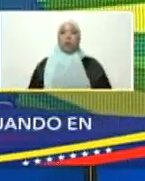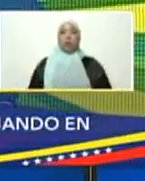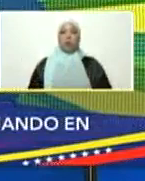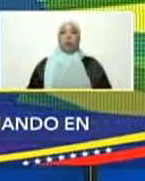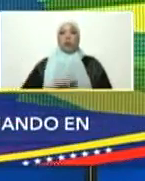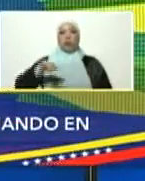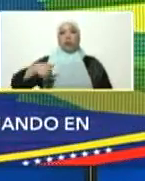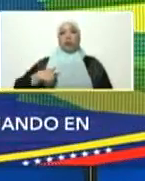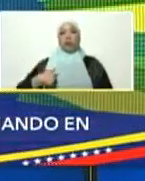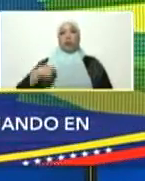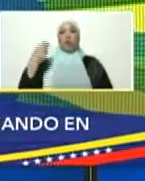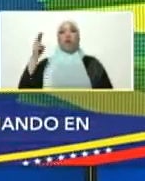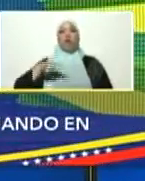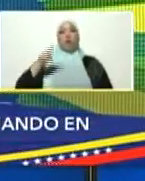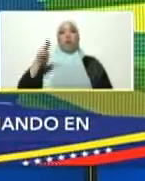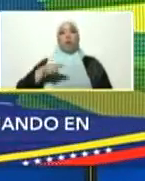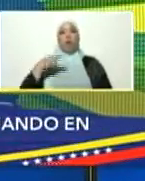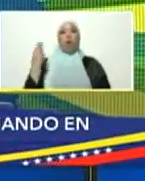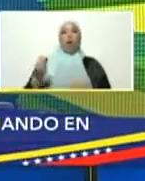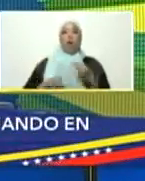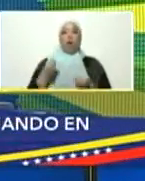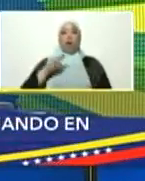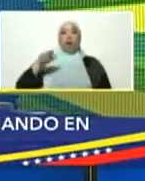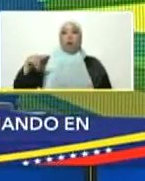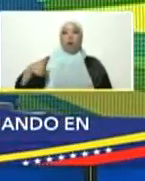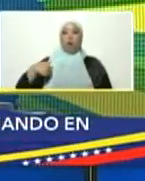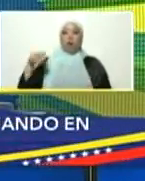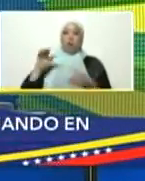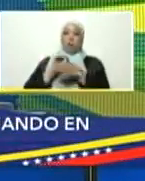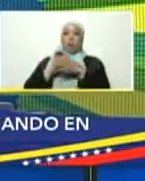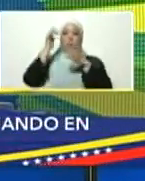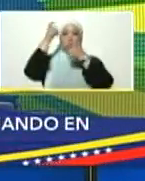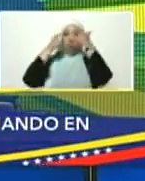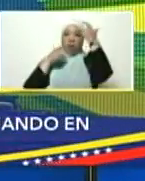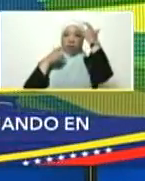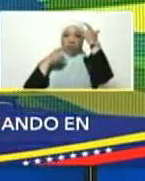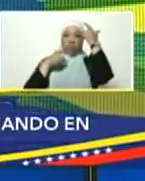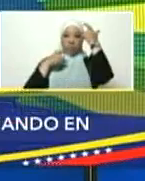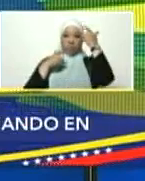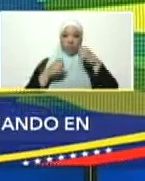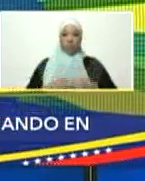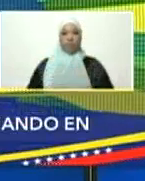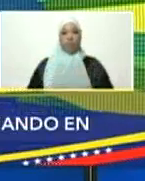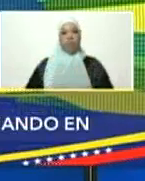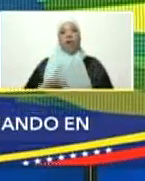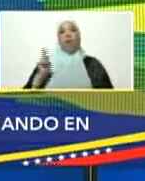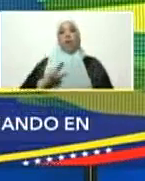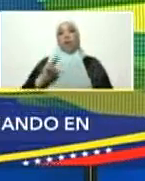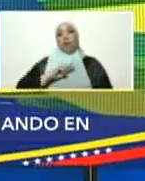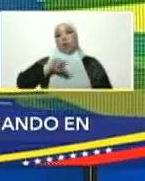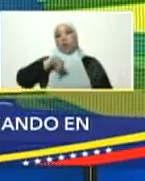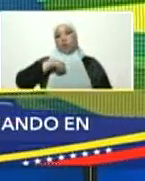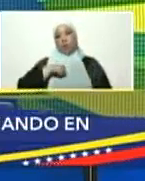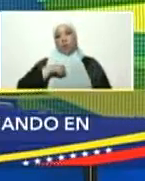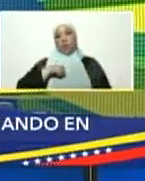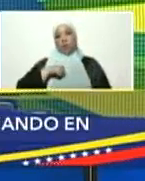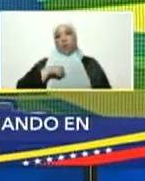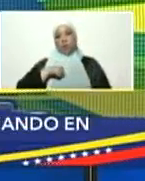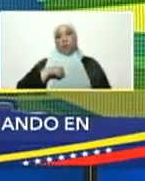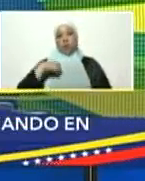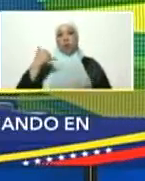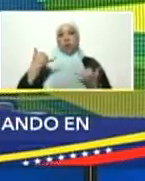Nosotros jamás hemos sido, jamás, ni nuestro amado comandante Hugo Chávez, ni ninguno de nosotros